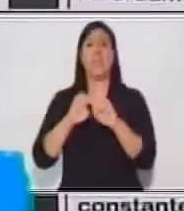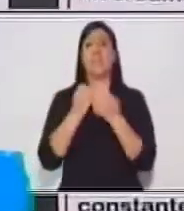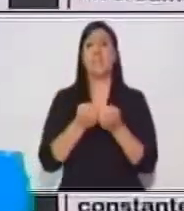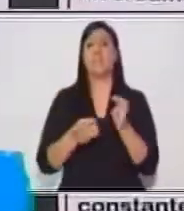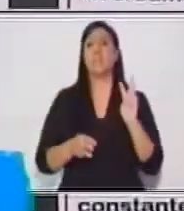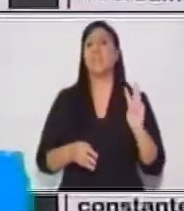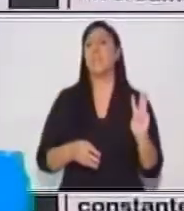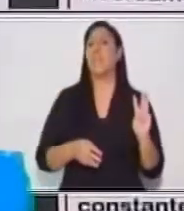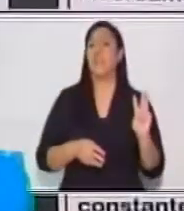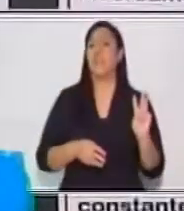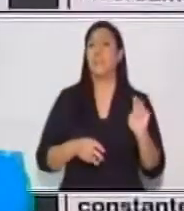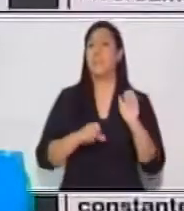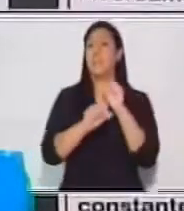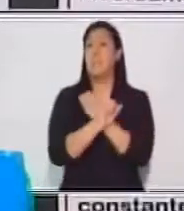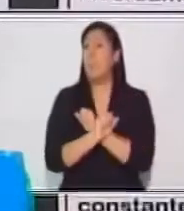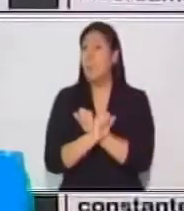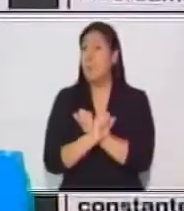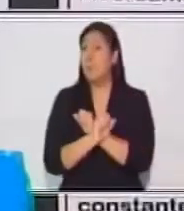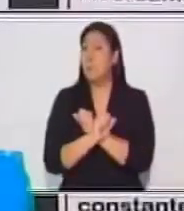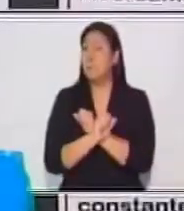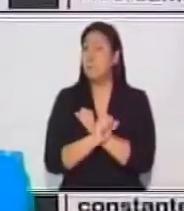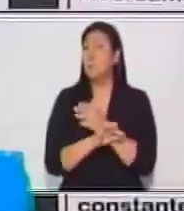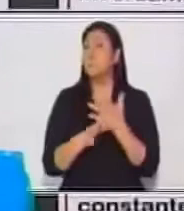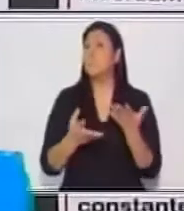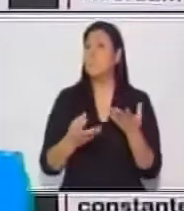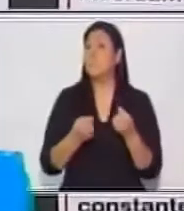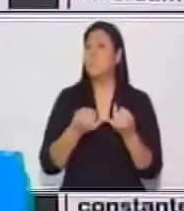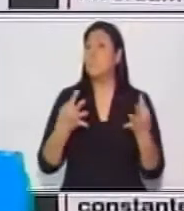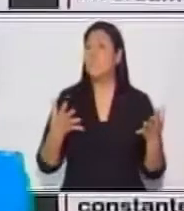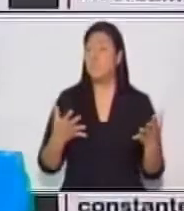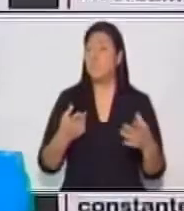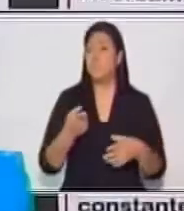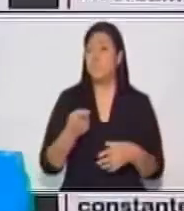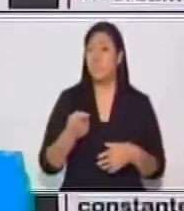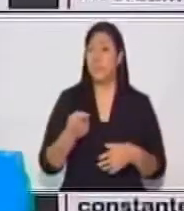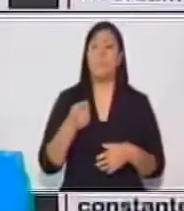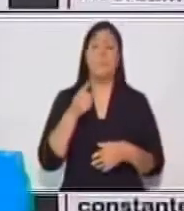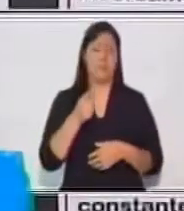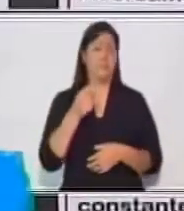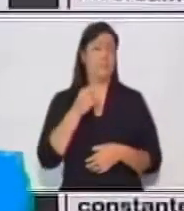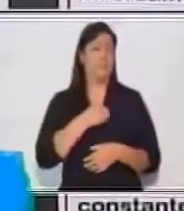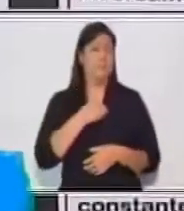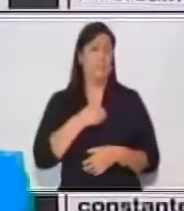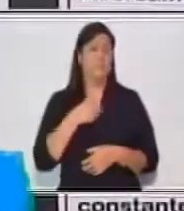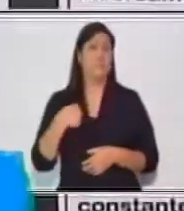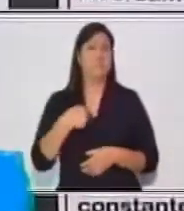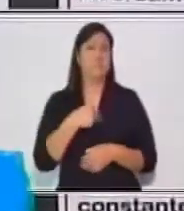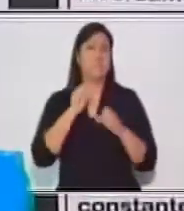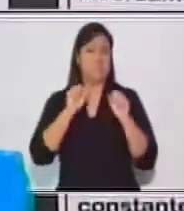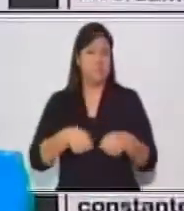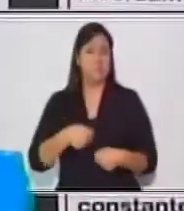dar 48. Bueno, si quieres lo podemos hacer